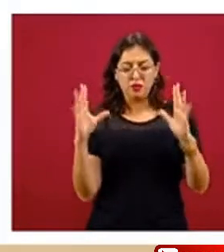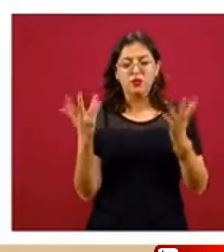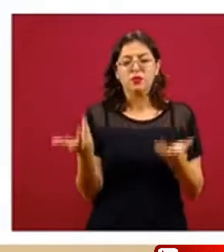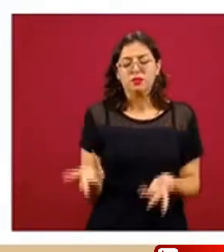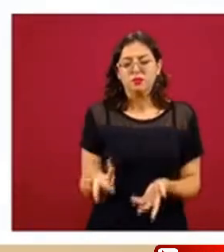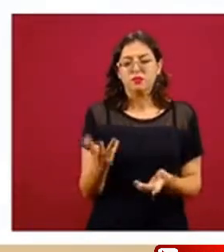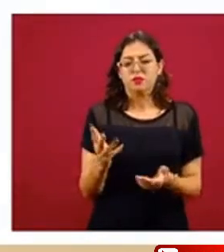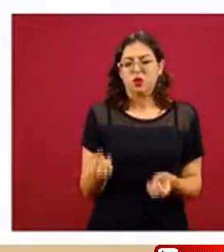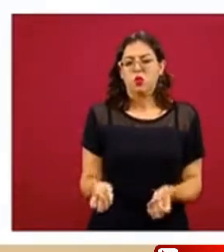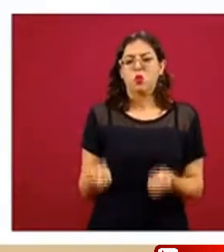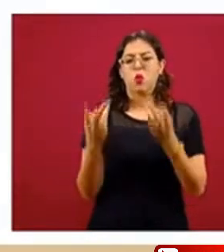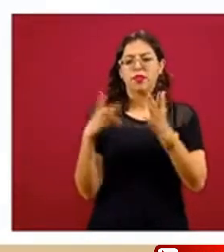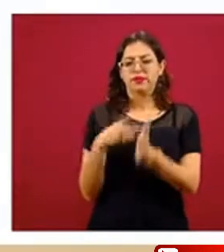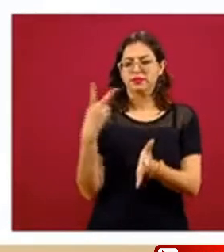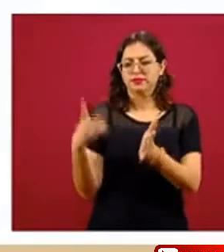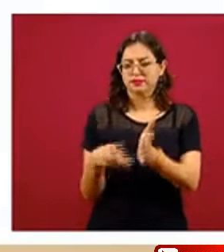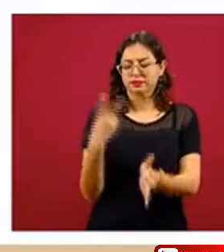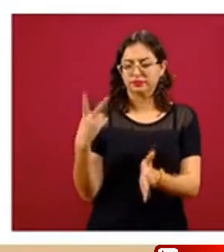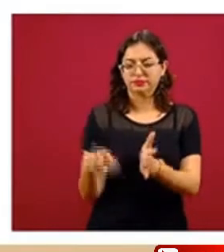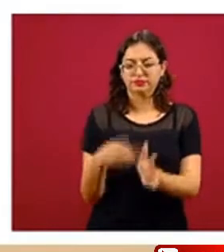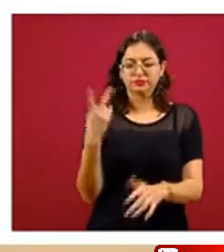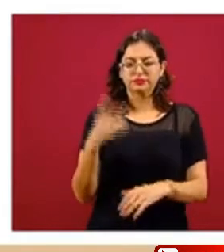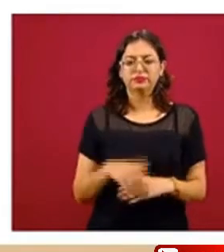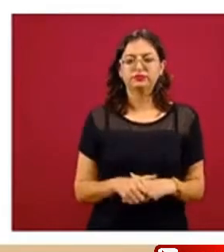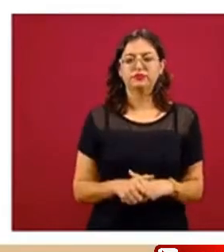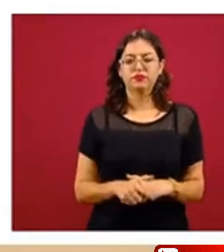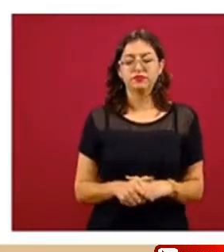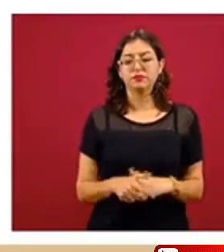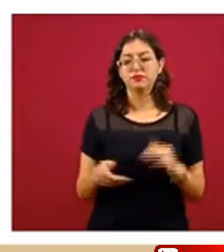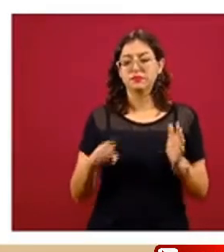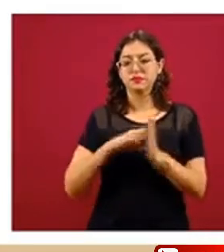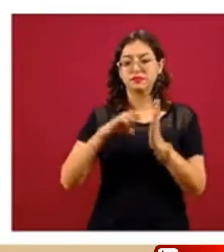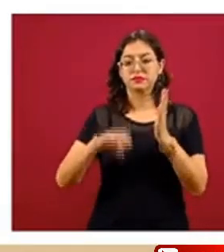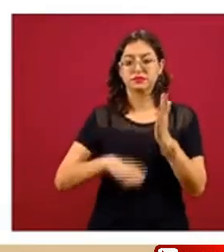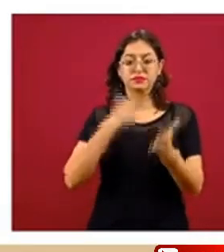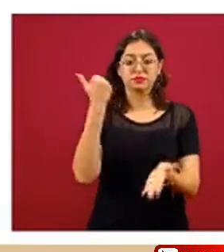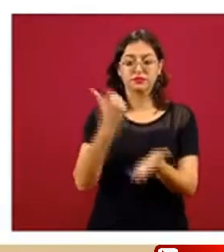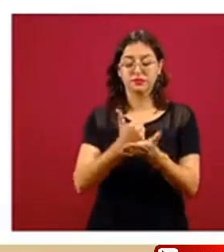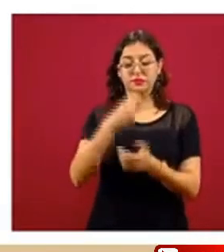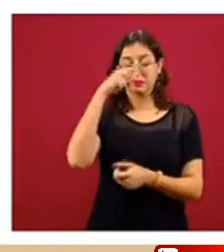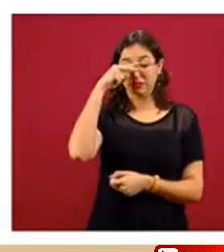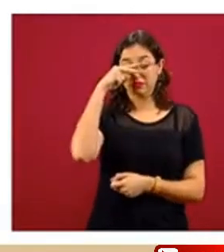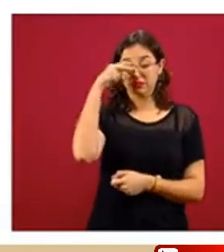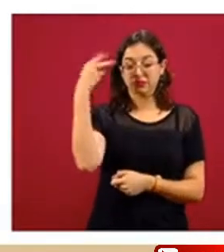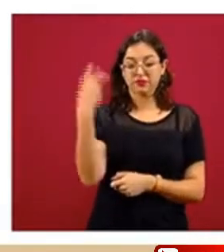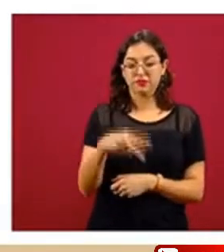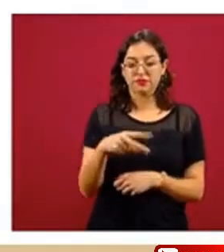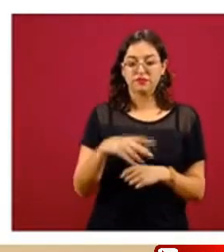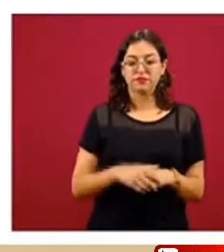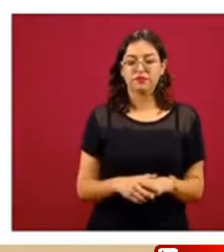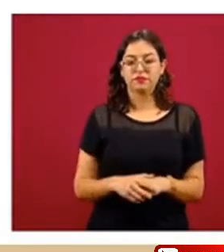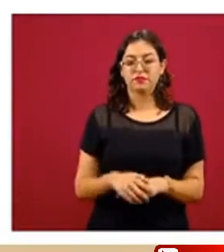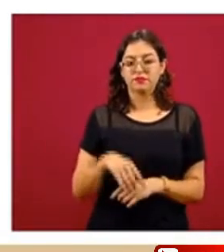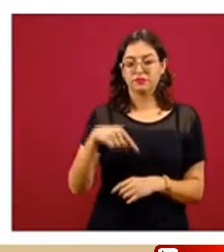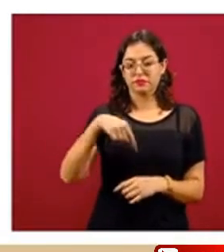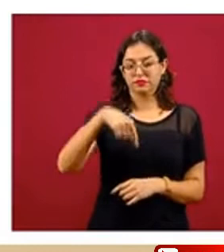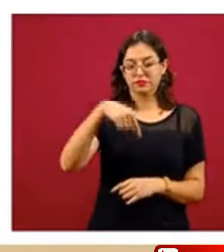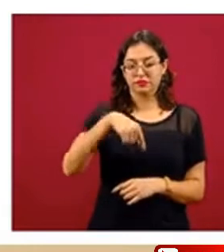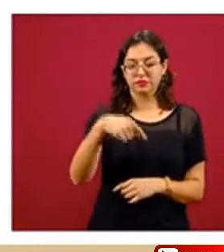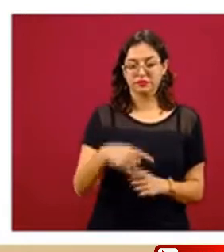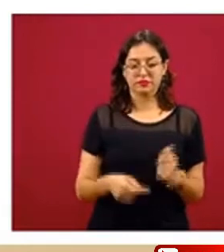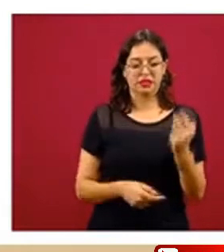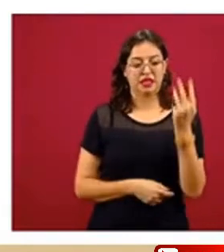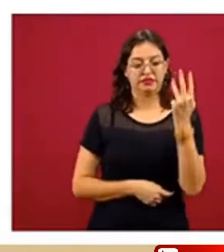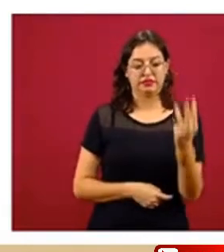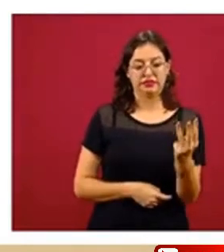que se presenta. Tomemos un ejemplo, que es la Ciudad de México, cuando aquí había un número 3, que es